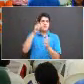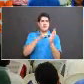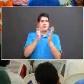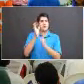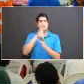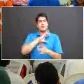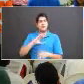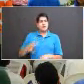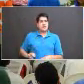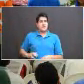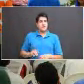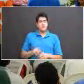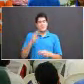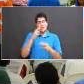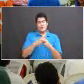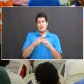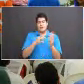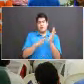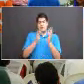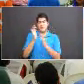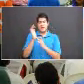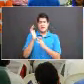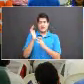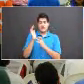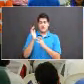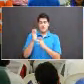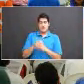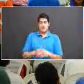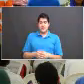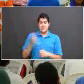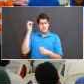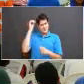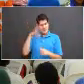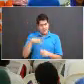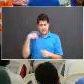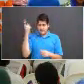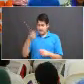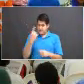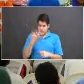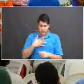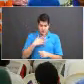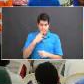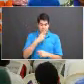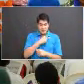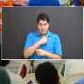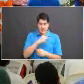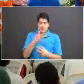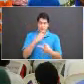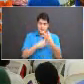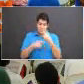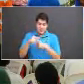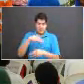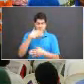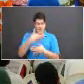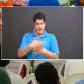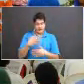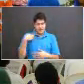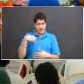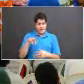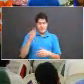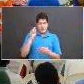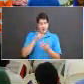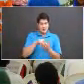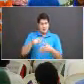Jesucristo. En el nombre de Jesús, bendice a todos mis hermanos que han pasado al frente para